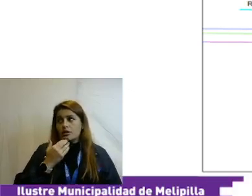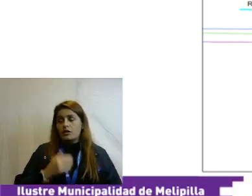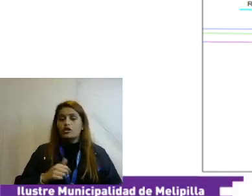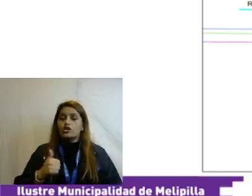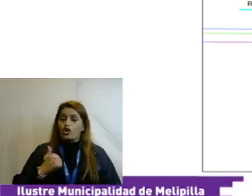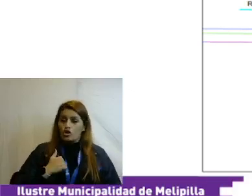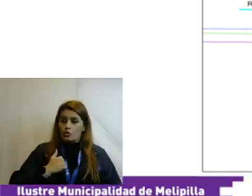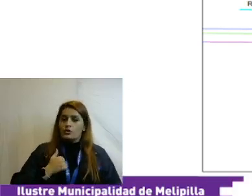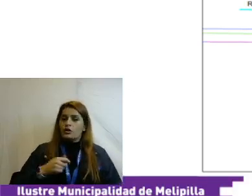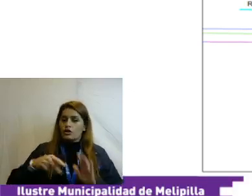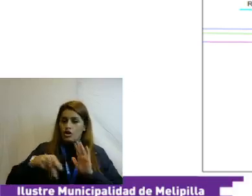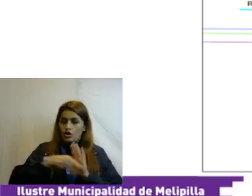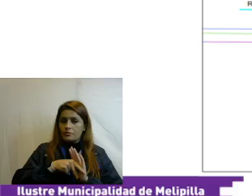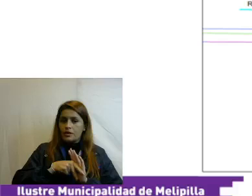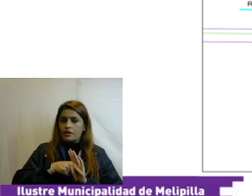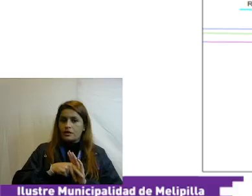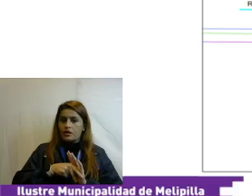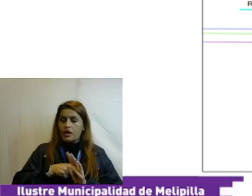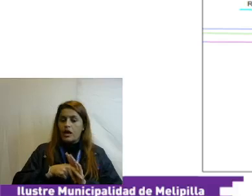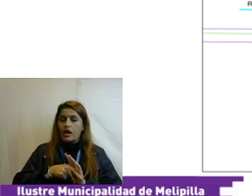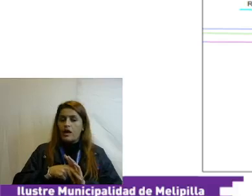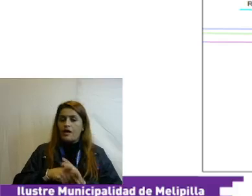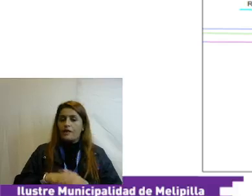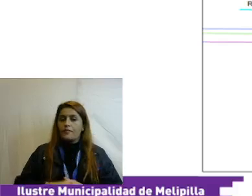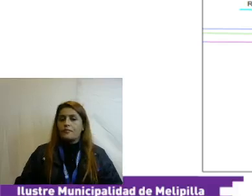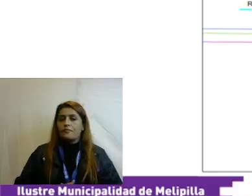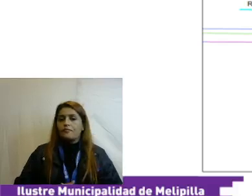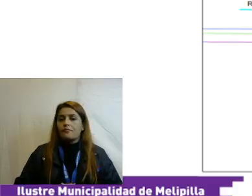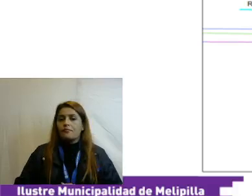norma, y que se encuentra